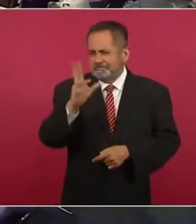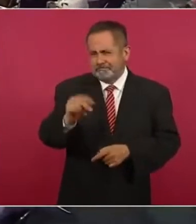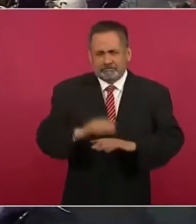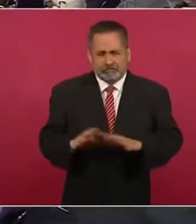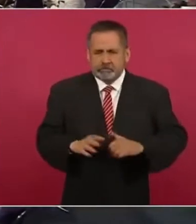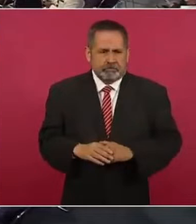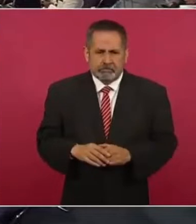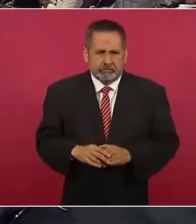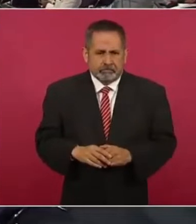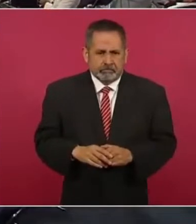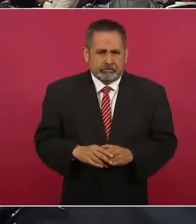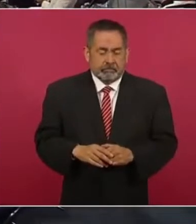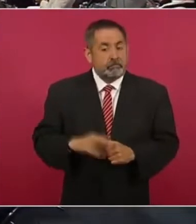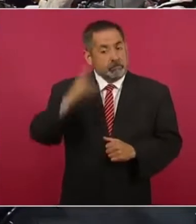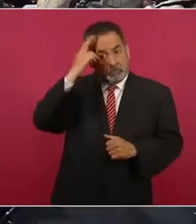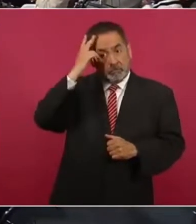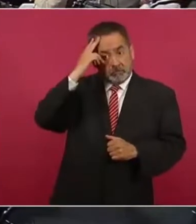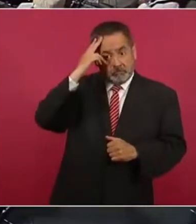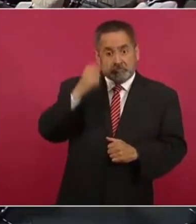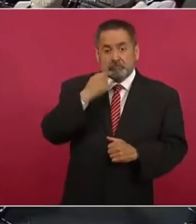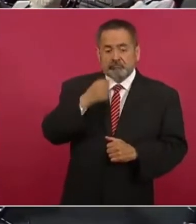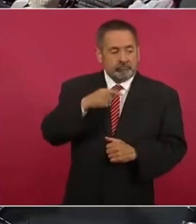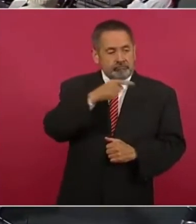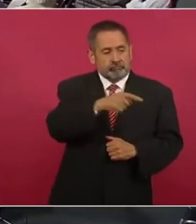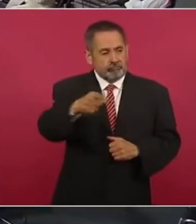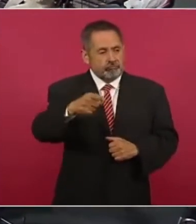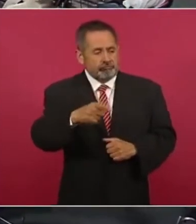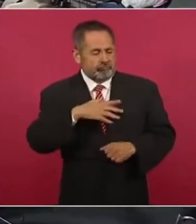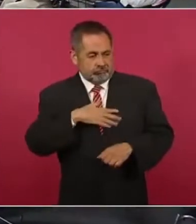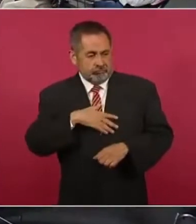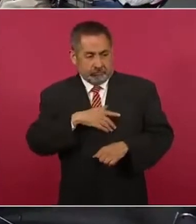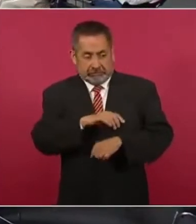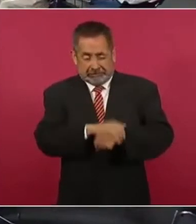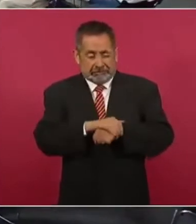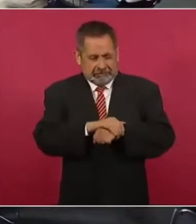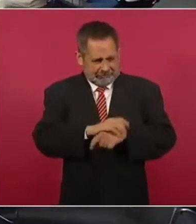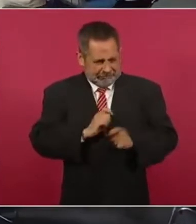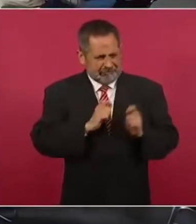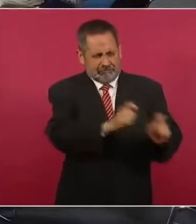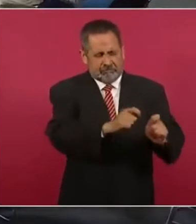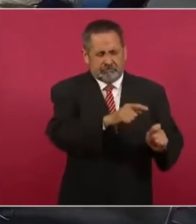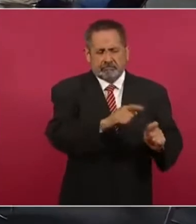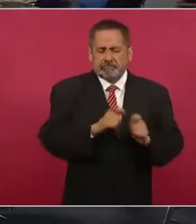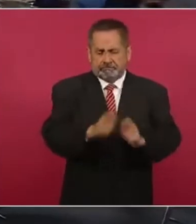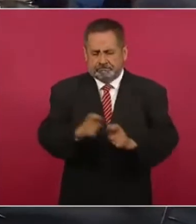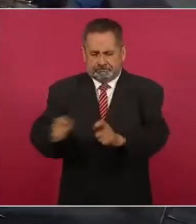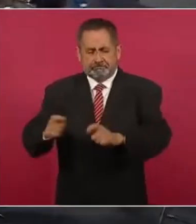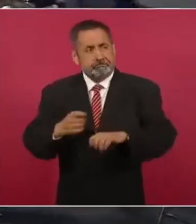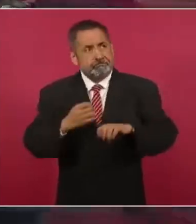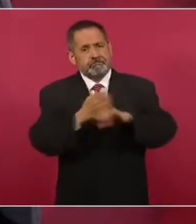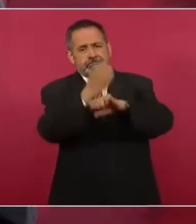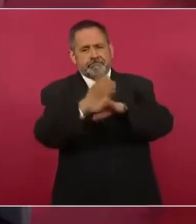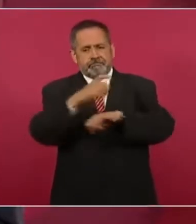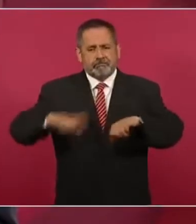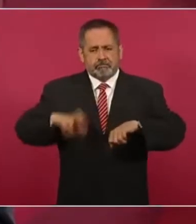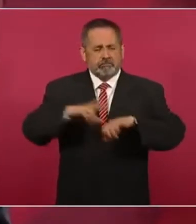Él les dejaba a sus hombres fuertes en los estados que nombraran a los llamados